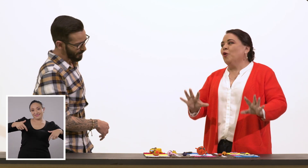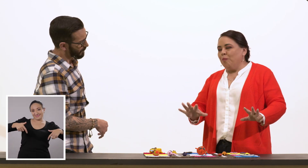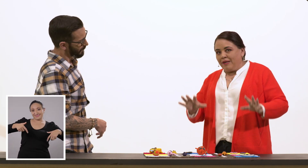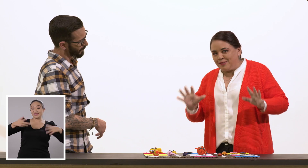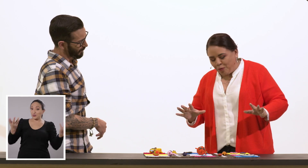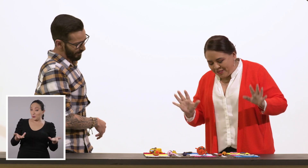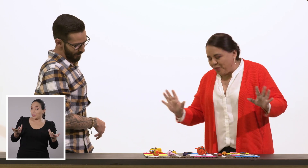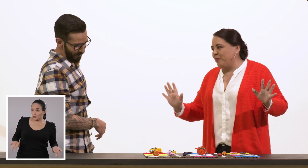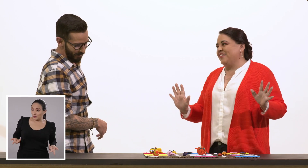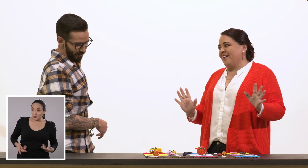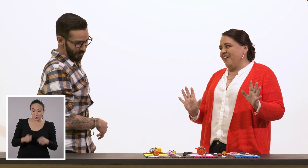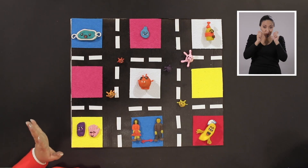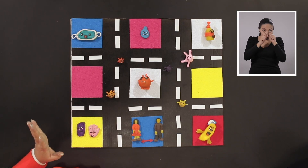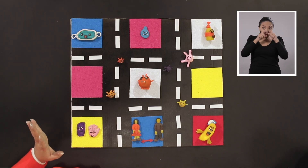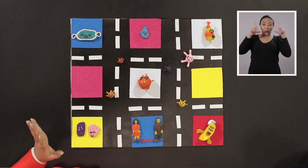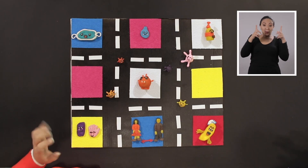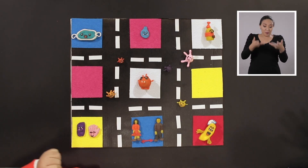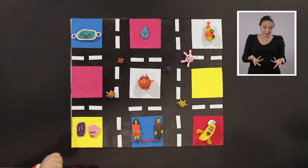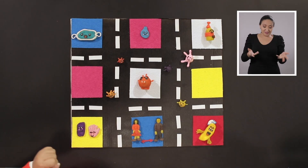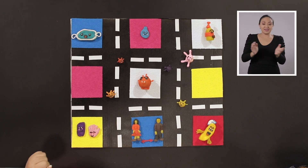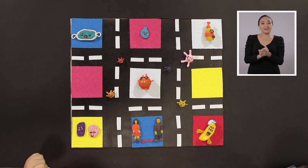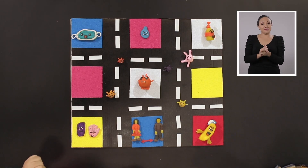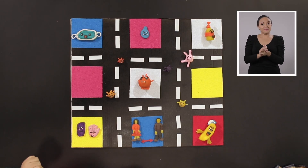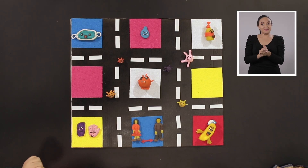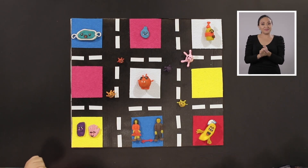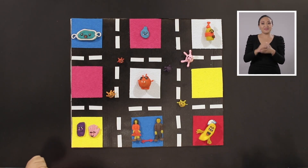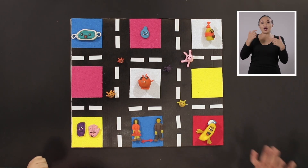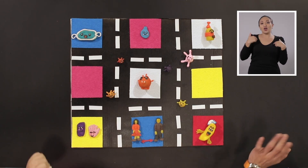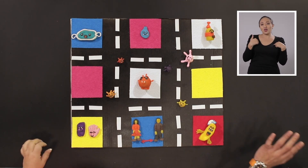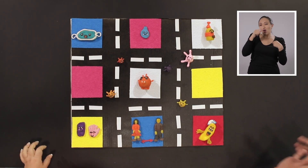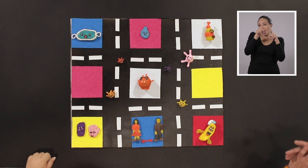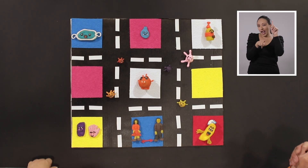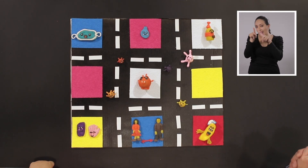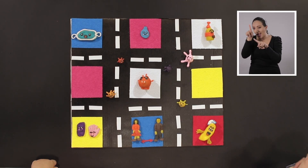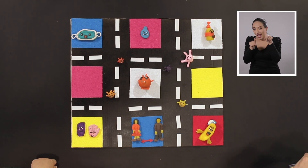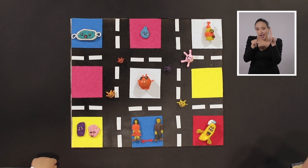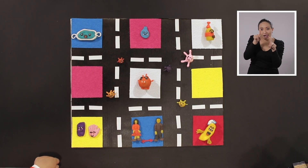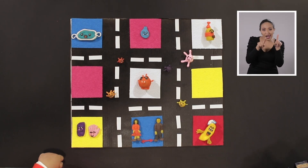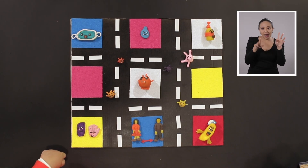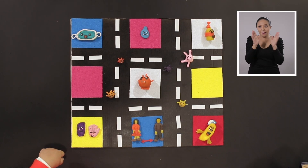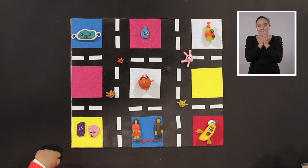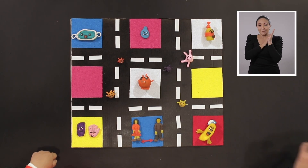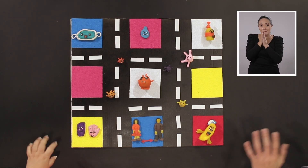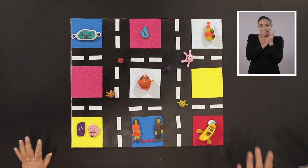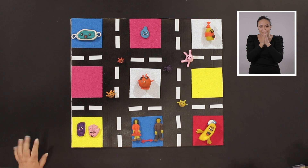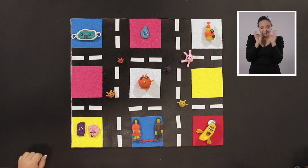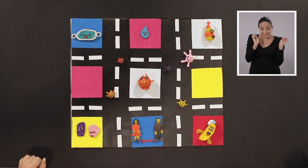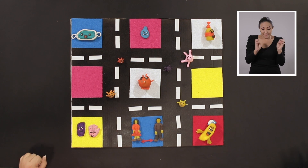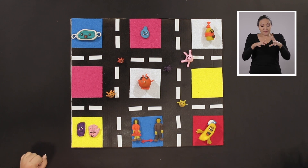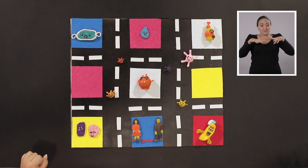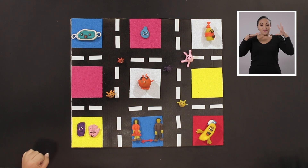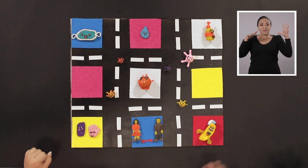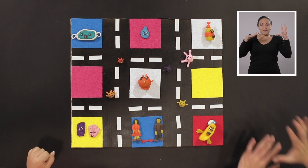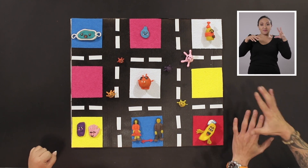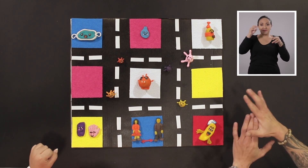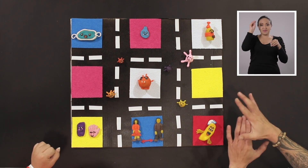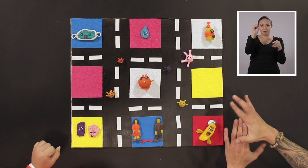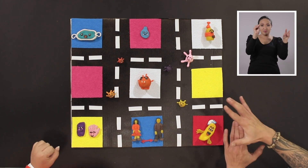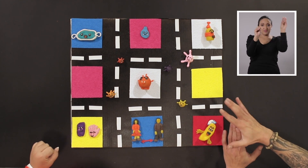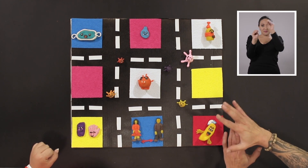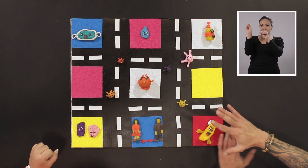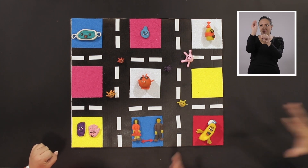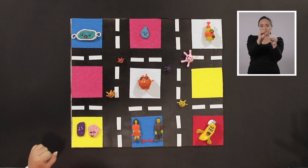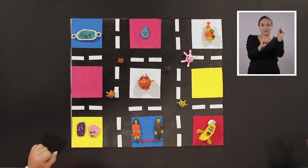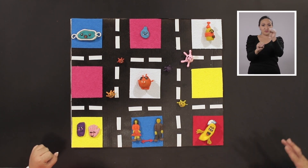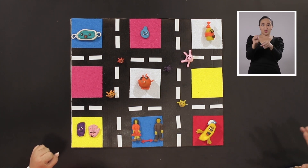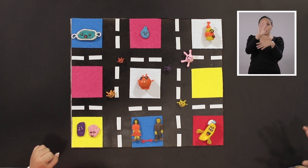es la súper, súper sorpresa. ¿Se dio cuenta? Claro que sí. Hice un par de truquitos por ahí que tengo bajo la manga. Ya me doy cuenta. intenté plasmar